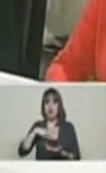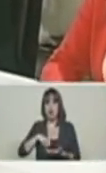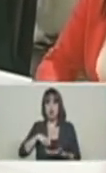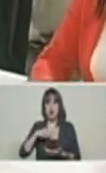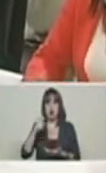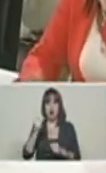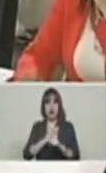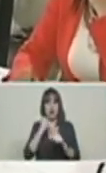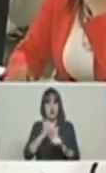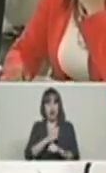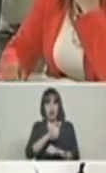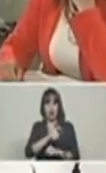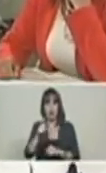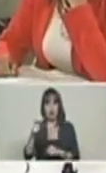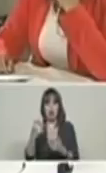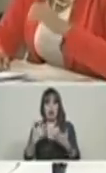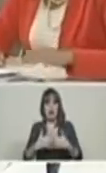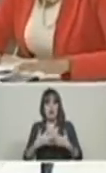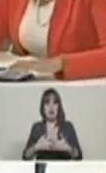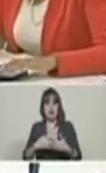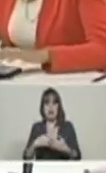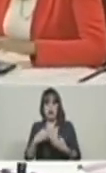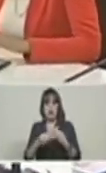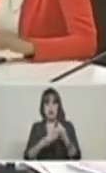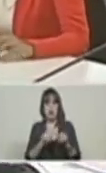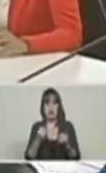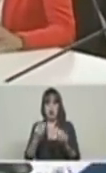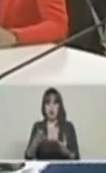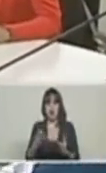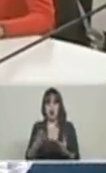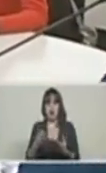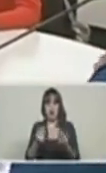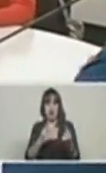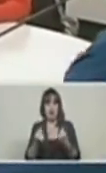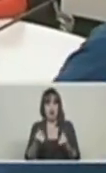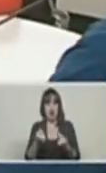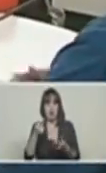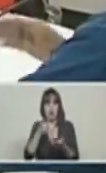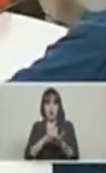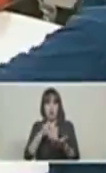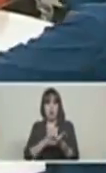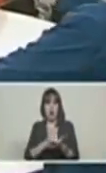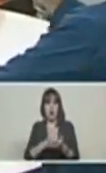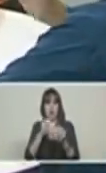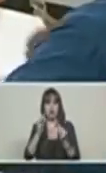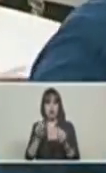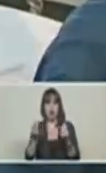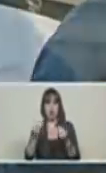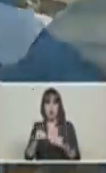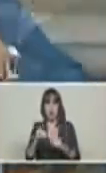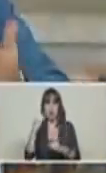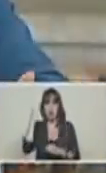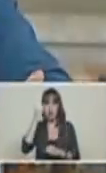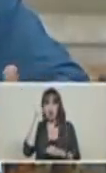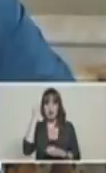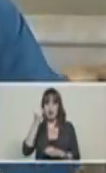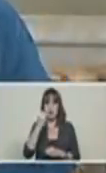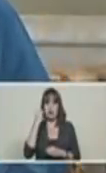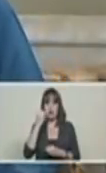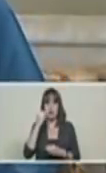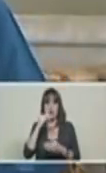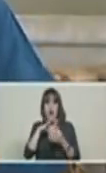tiene para no cumplir con el abastecimiento y los precios acordados? ¿Qué excusa tienen? Es mi mensaje que se los doy en cadena